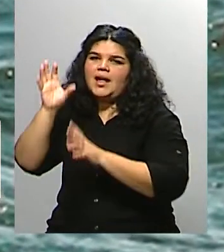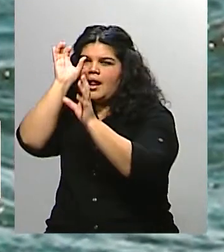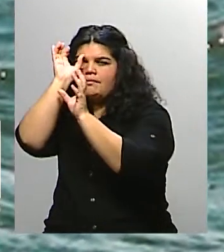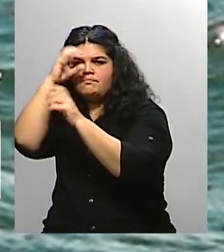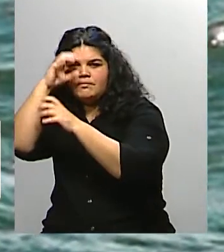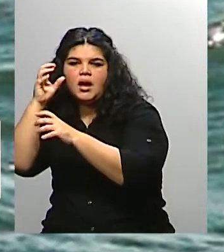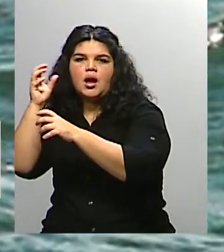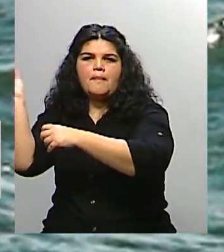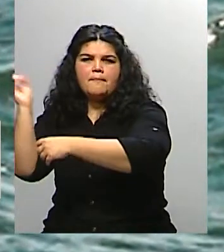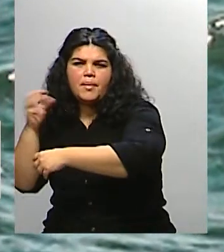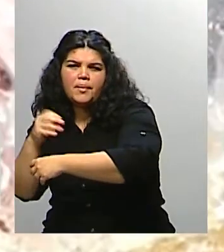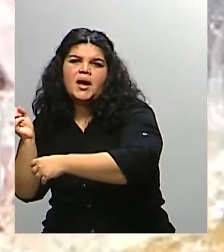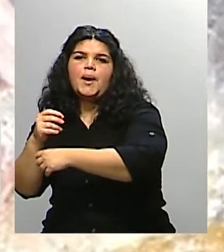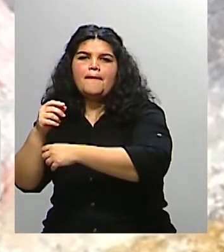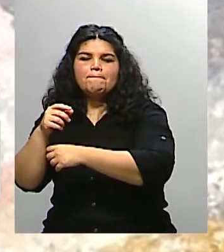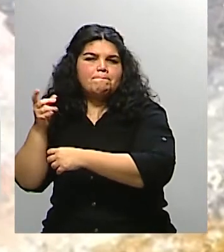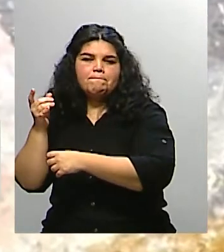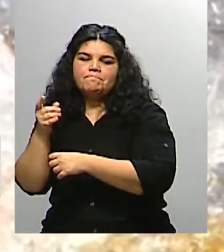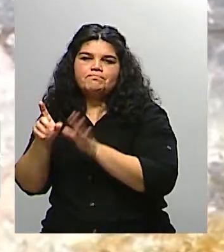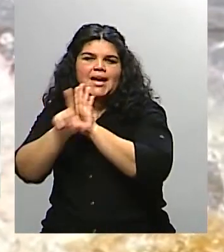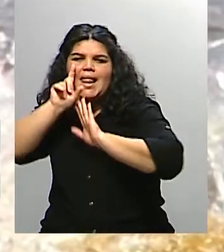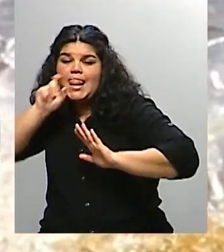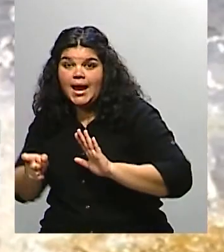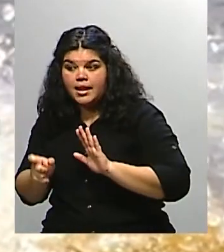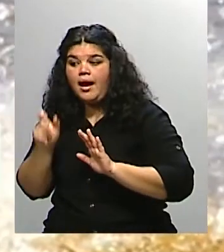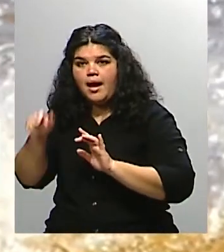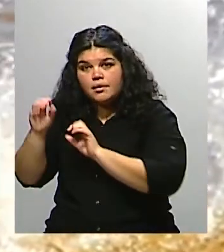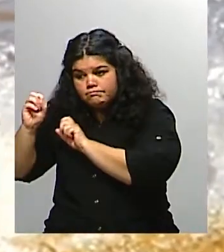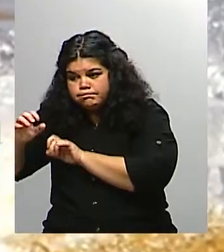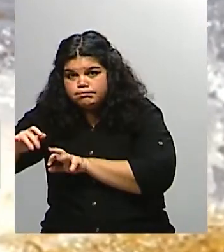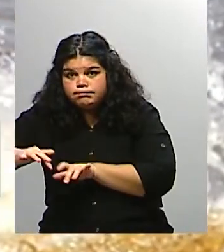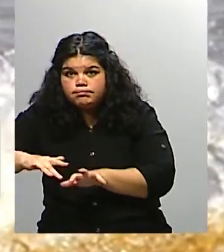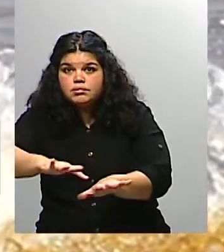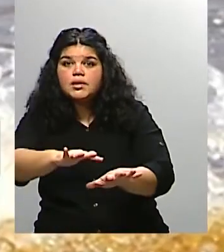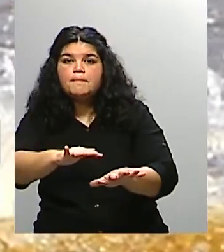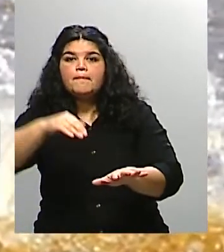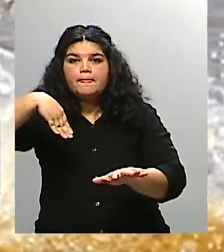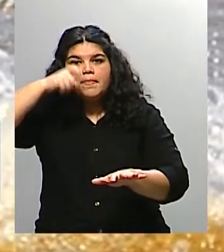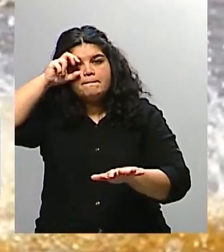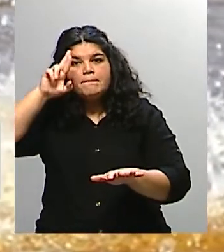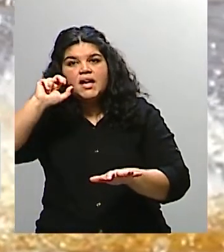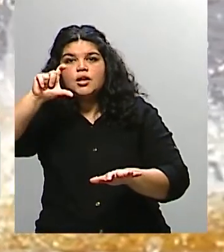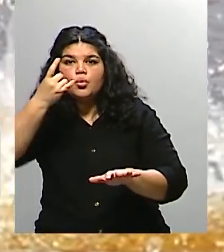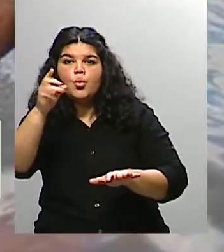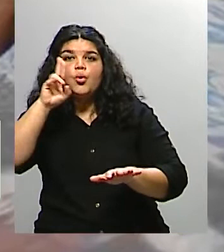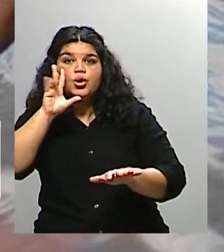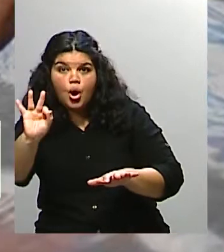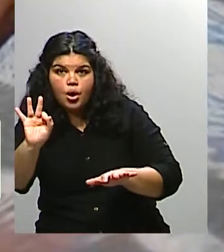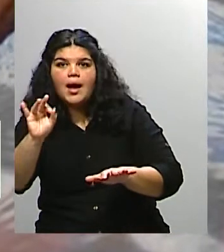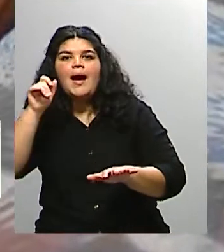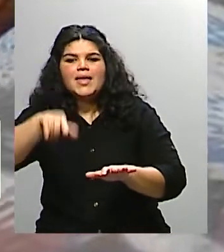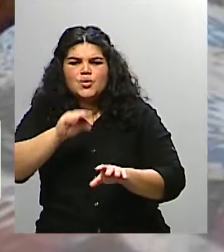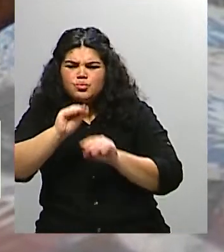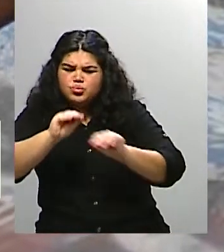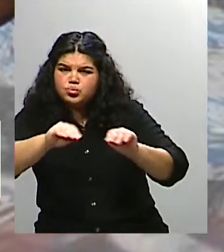río Amazonas. O sea que muchos de los peces tienen niveles de mercurio altos y esto evidentemente afecta la salud de la